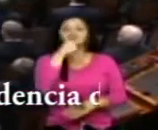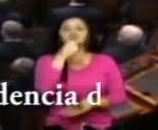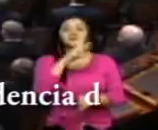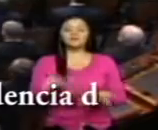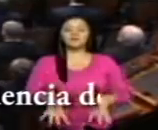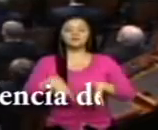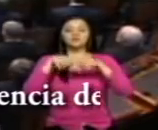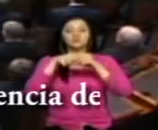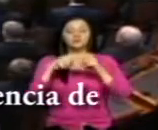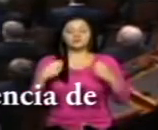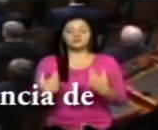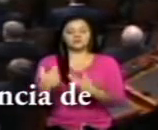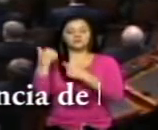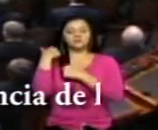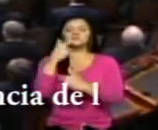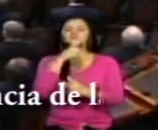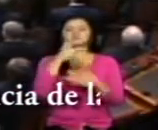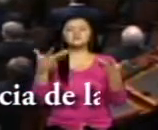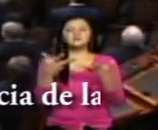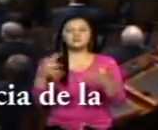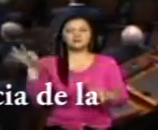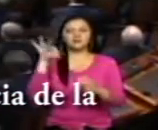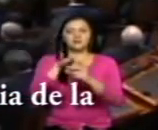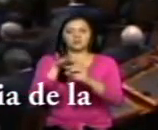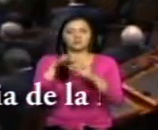julio del año en que se realiza la elección.